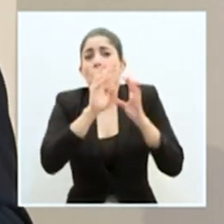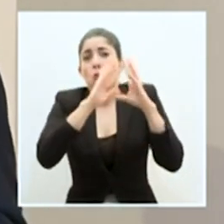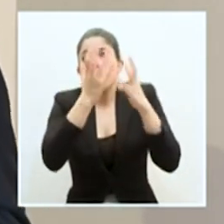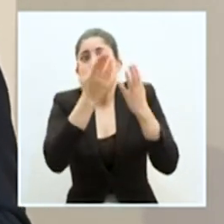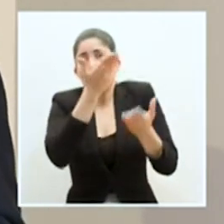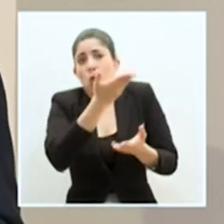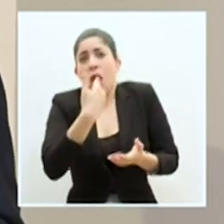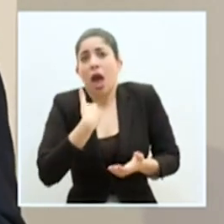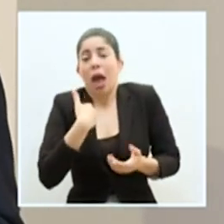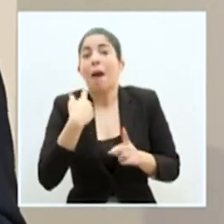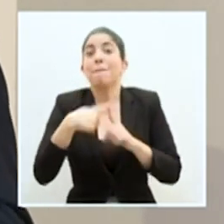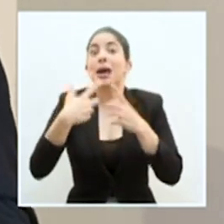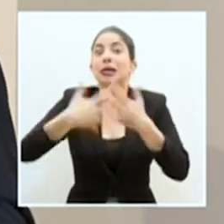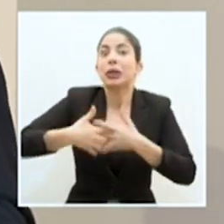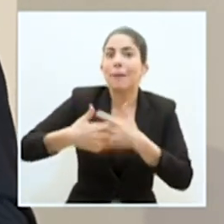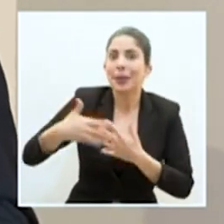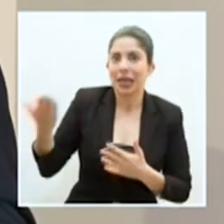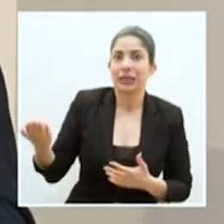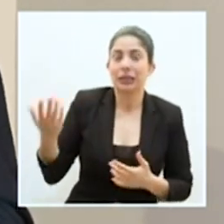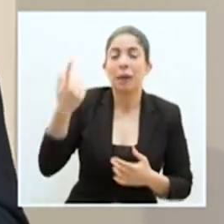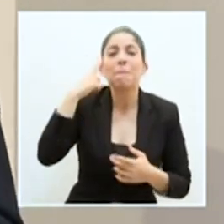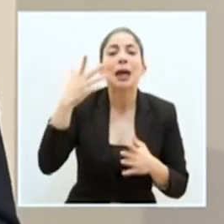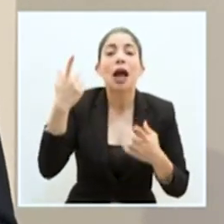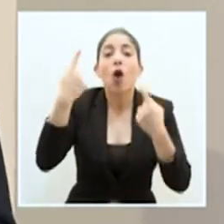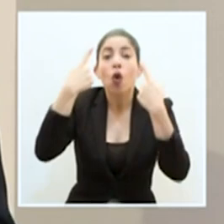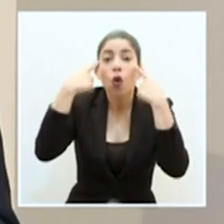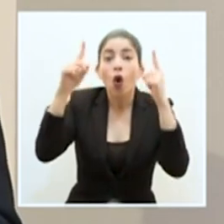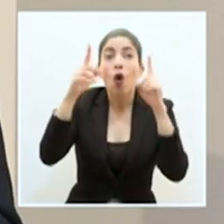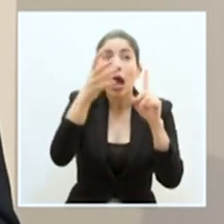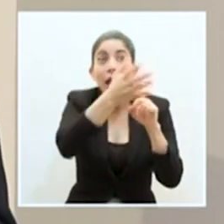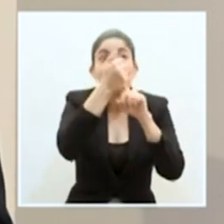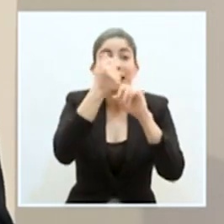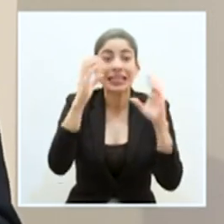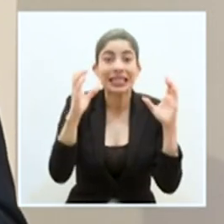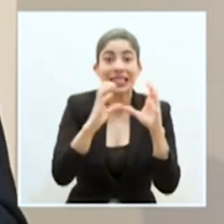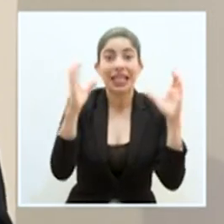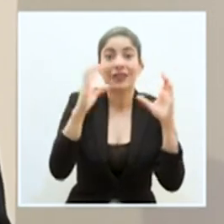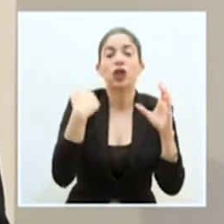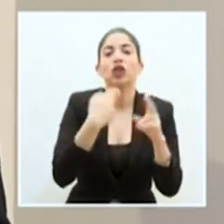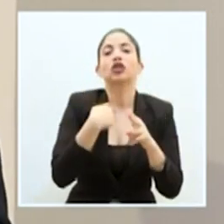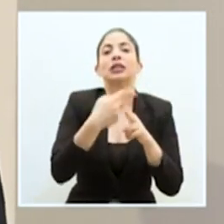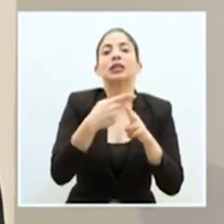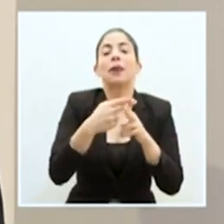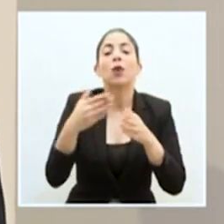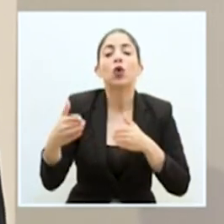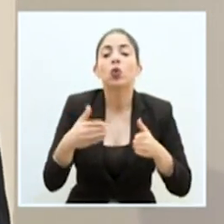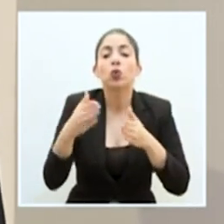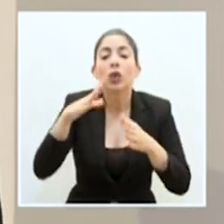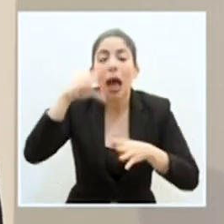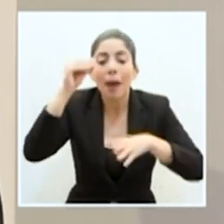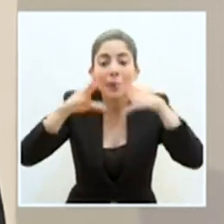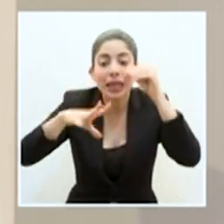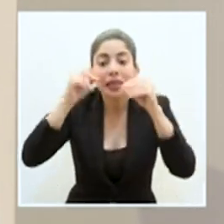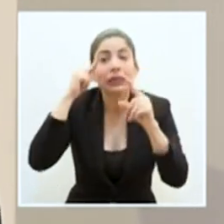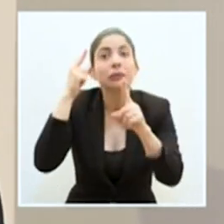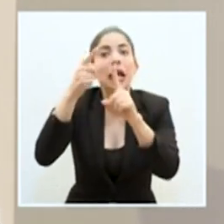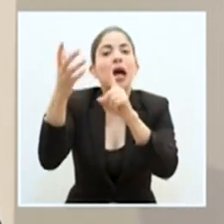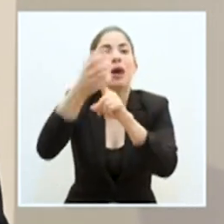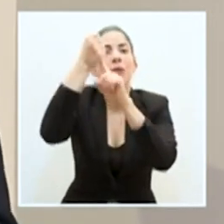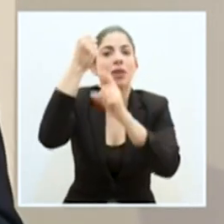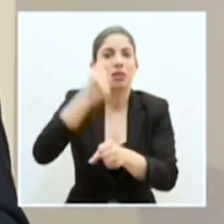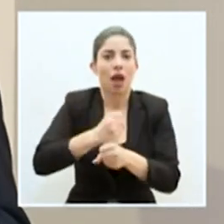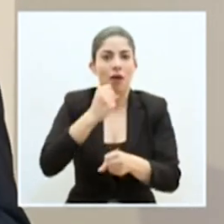y también de las empresas para lograr certificaciones y lo que hemos llamado rutas de aprendizaje hacia la empleabilidad.